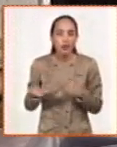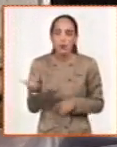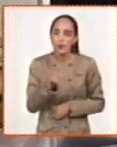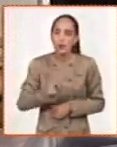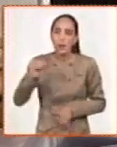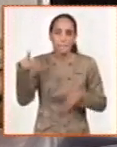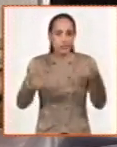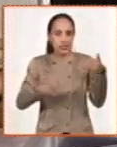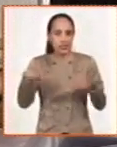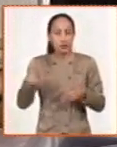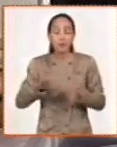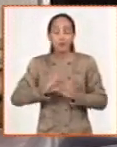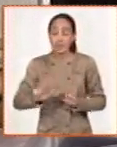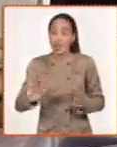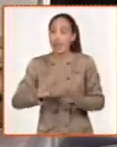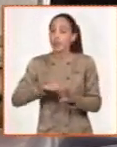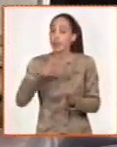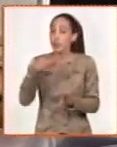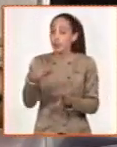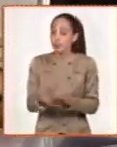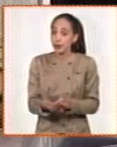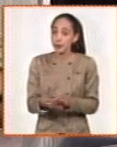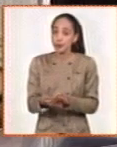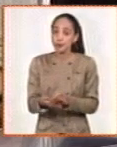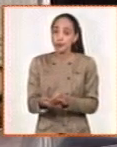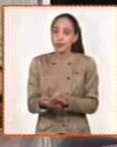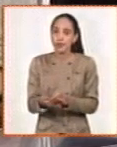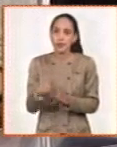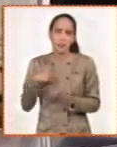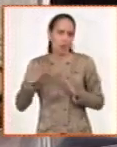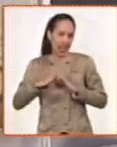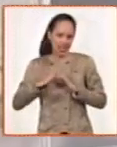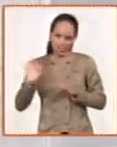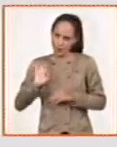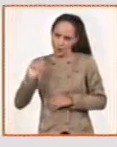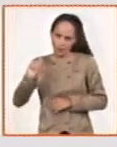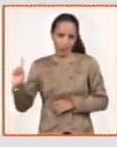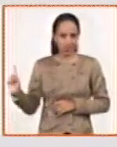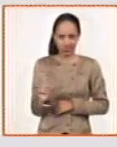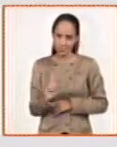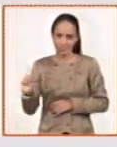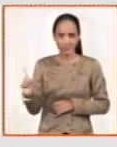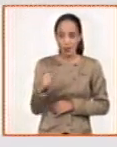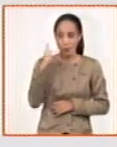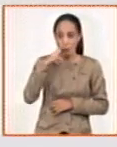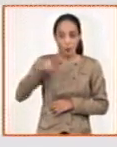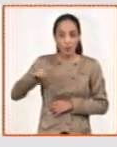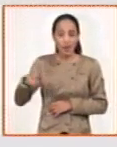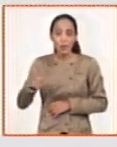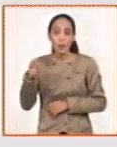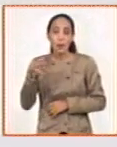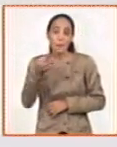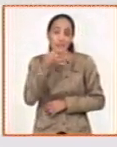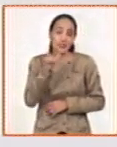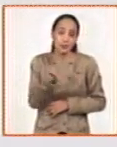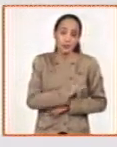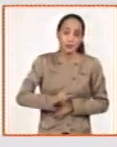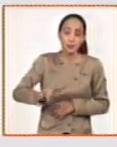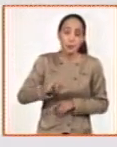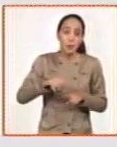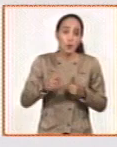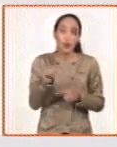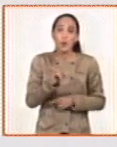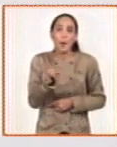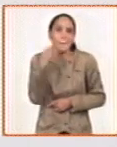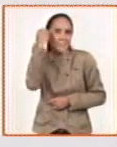participar. Ya después, esto un poco, por mi casa siguen pasando la gente buscando medicinas como si aquello fuera una farmacia.